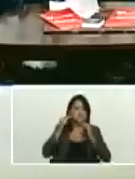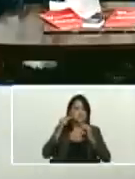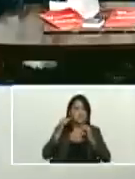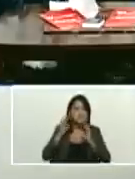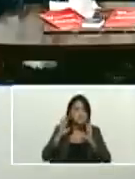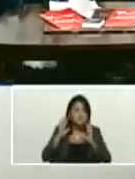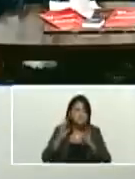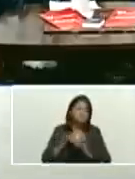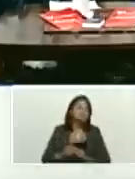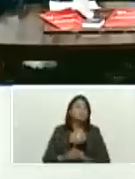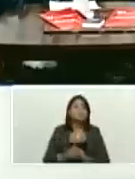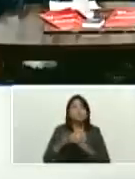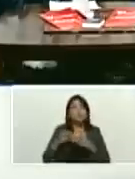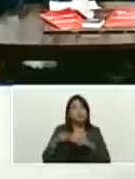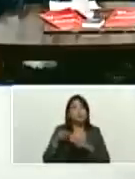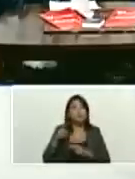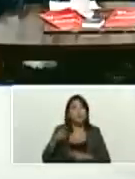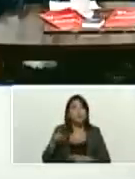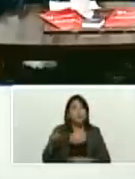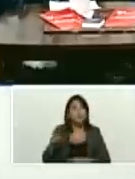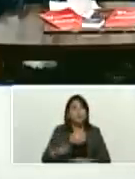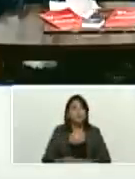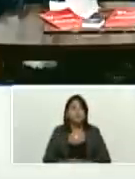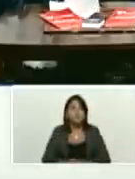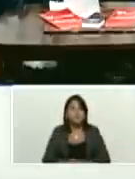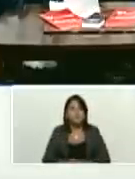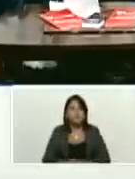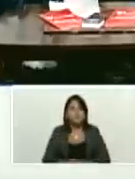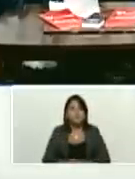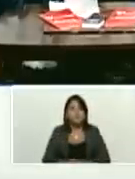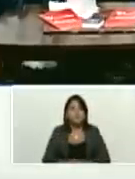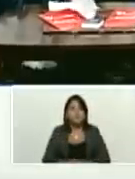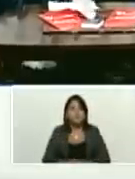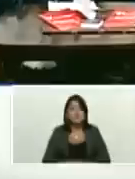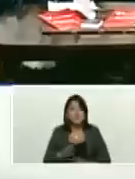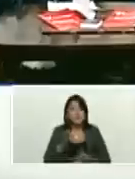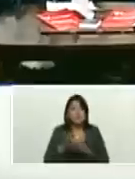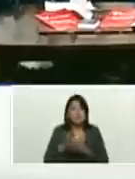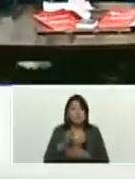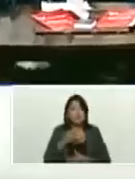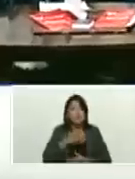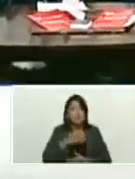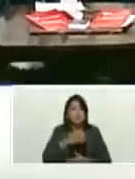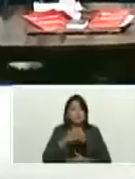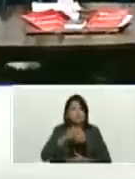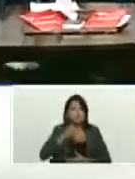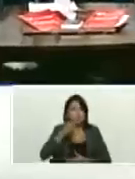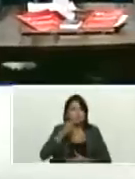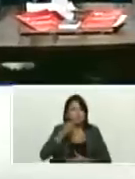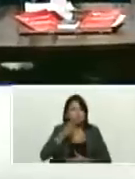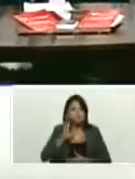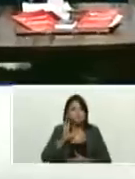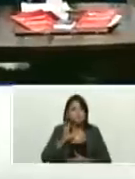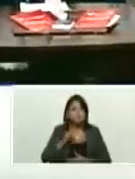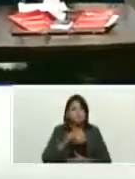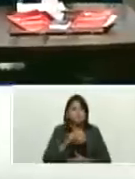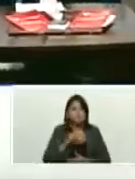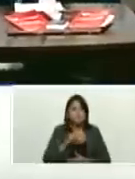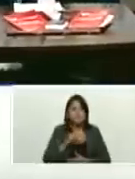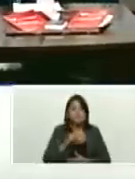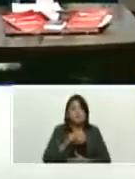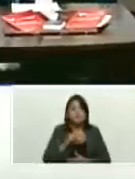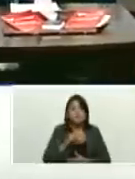sus valores, un pueblo en valores, un pueblo con una fe absoluta, una certeza de que es dueño de su